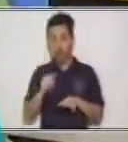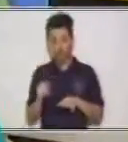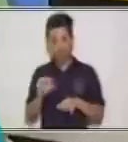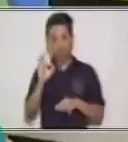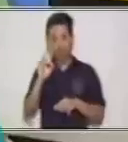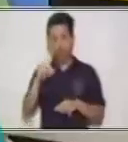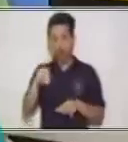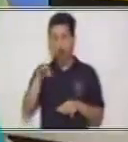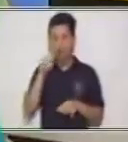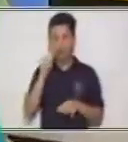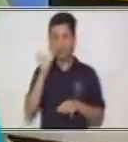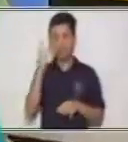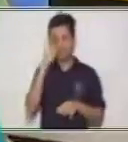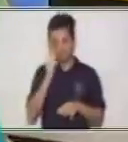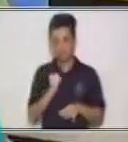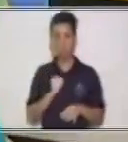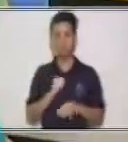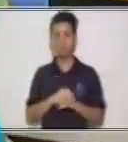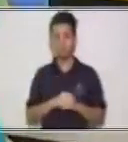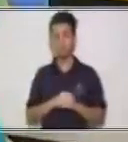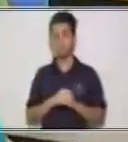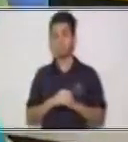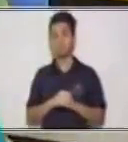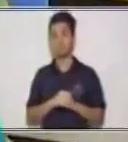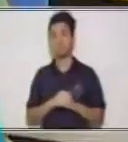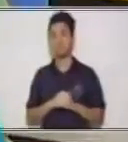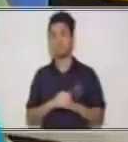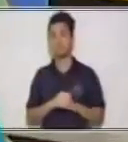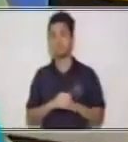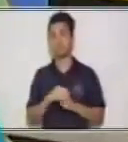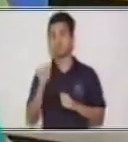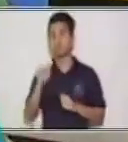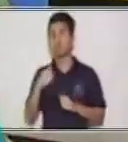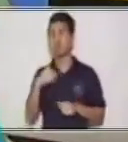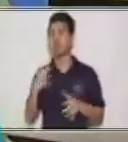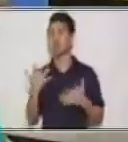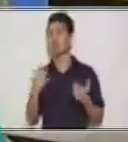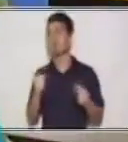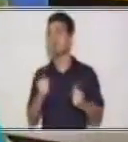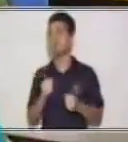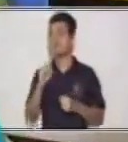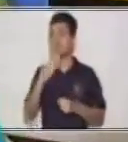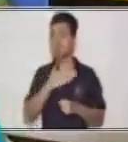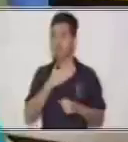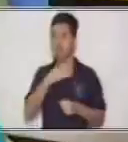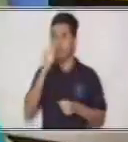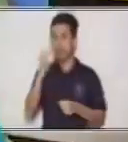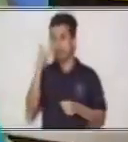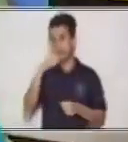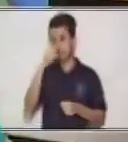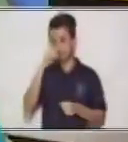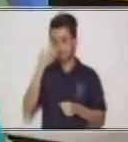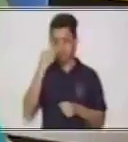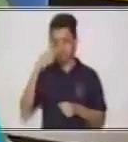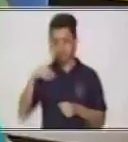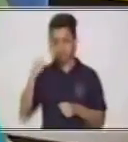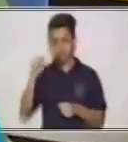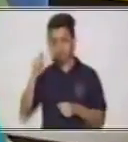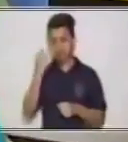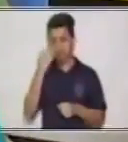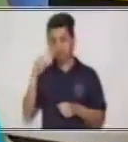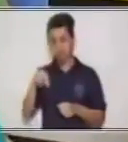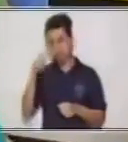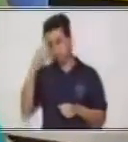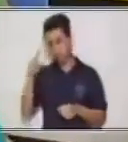bien, tiene que tener 8 onzas. Vamos a hacer una estimación en algunos ejercicios que están en